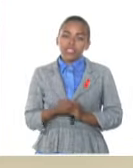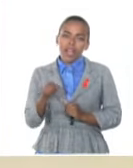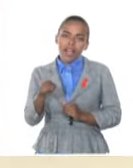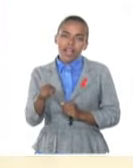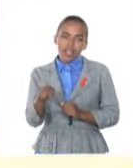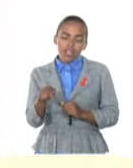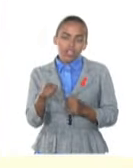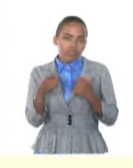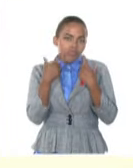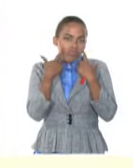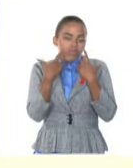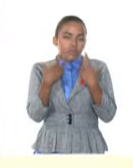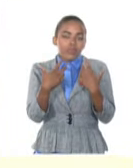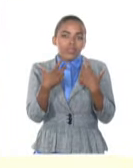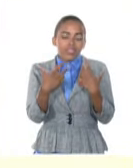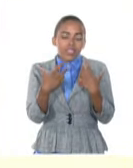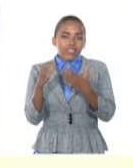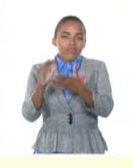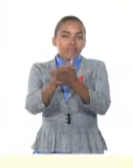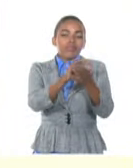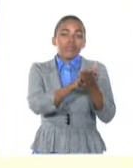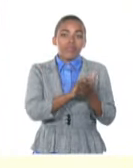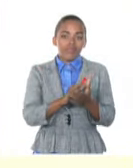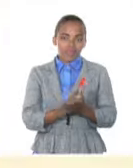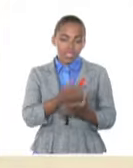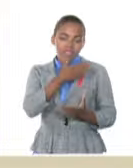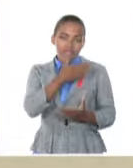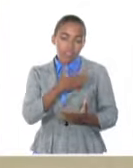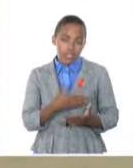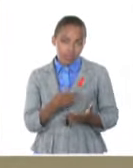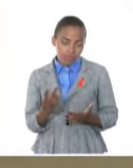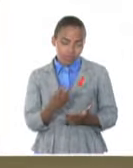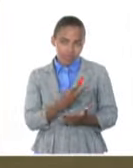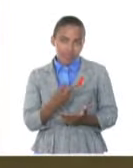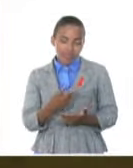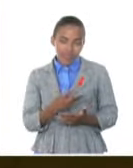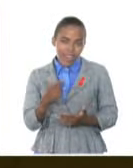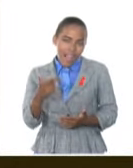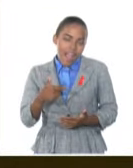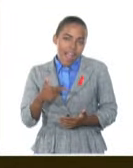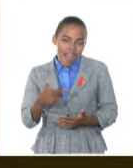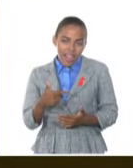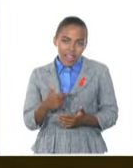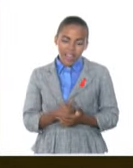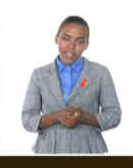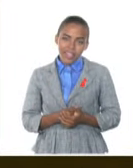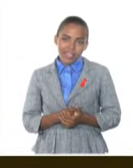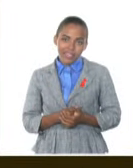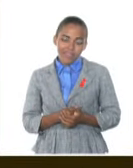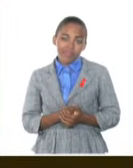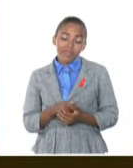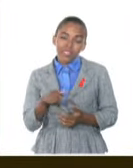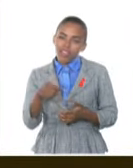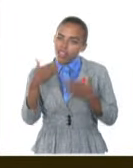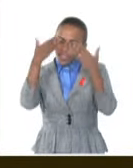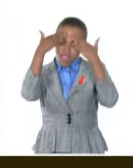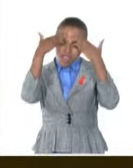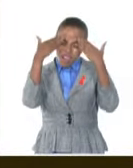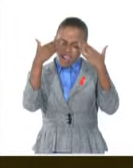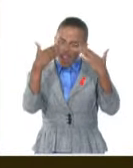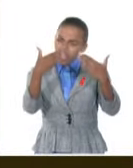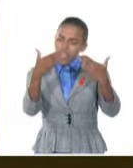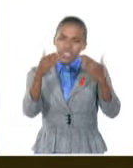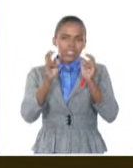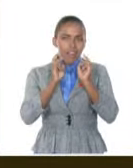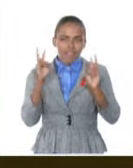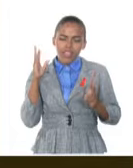extraordinaria la empatía con Fidel. Se hacían chistes, bromas, Él le agradeció toda la vida que nunca